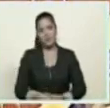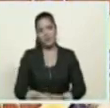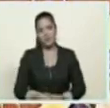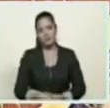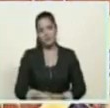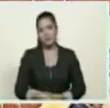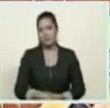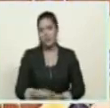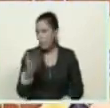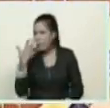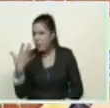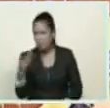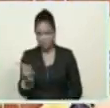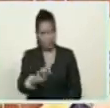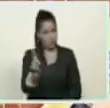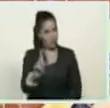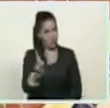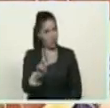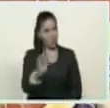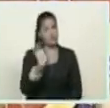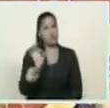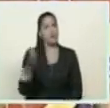no es poca cosa compatriotas